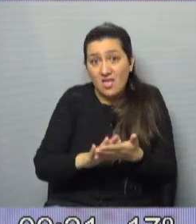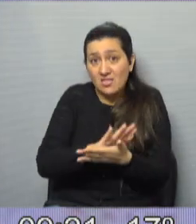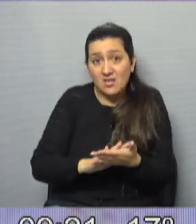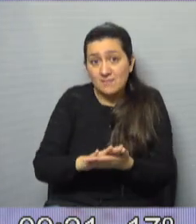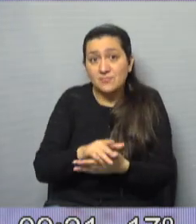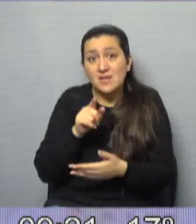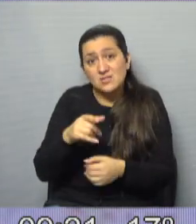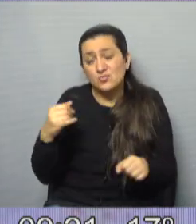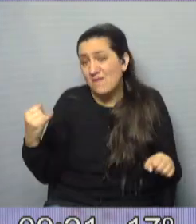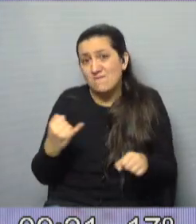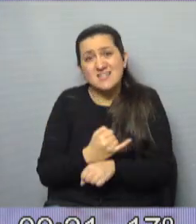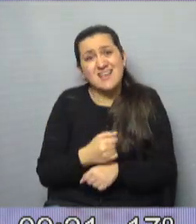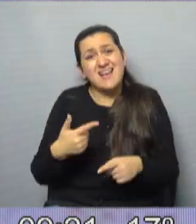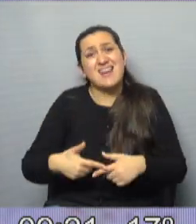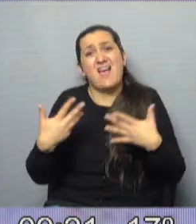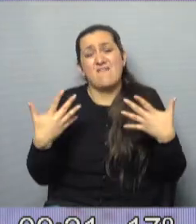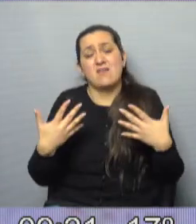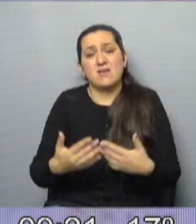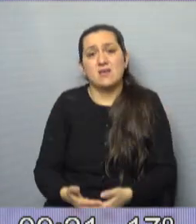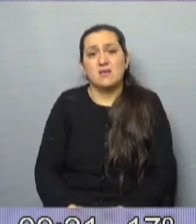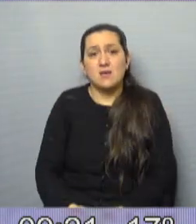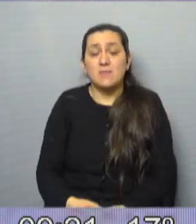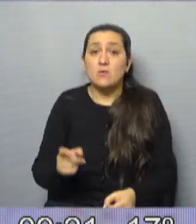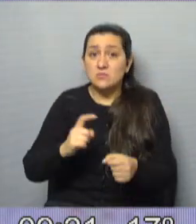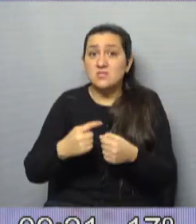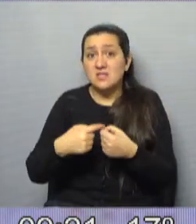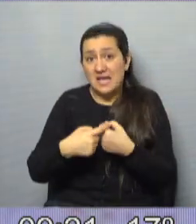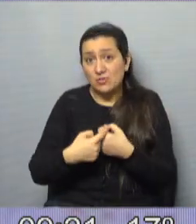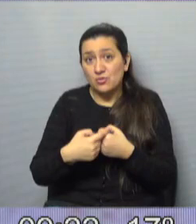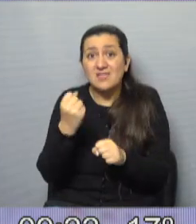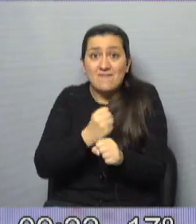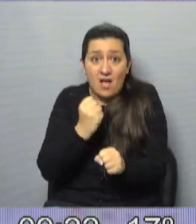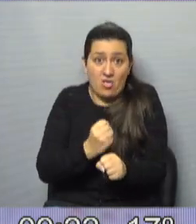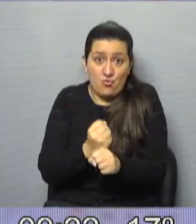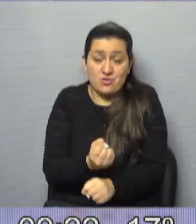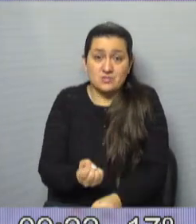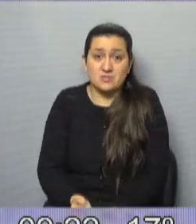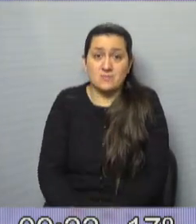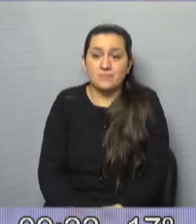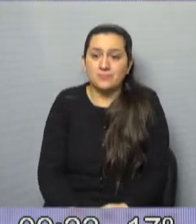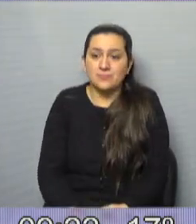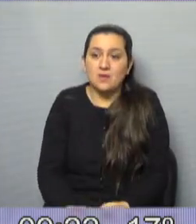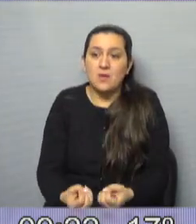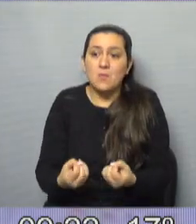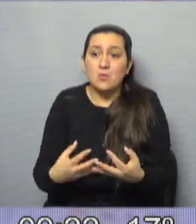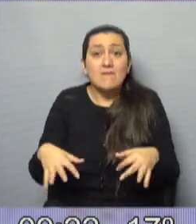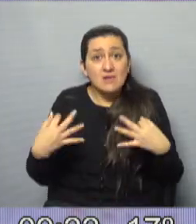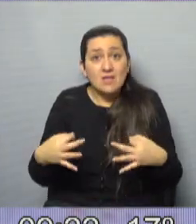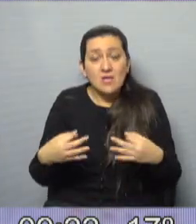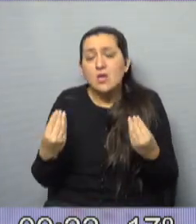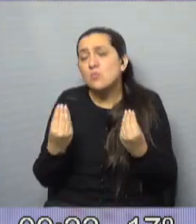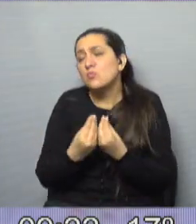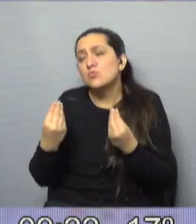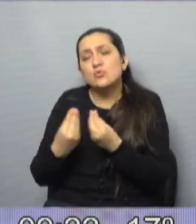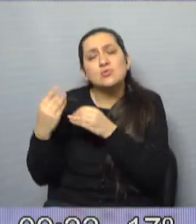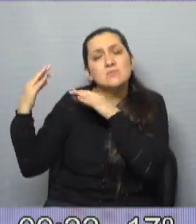eso es una falla enorme para un sindicato de clase. Porque... Es cierto también, muchos de los inmigrantes